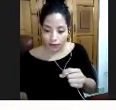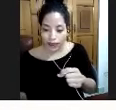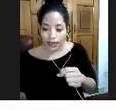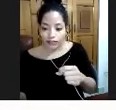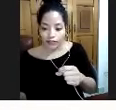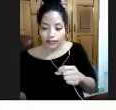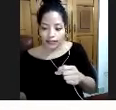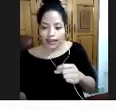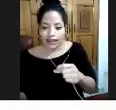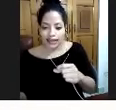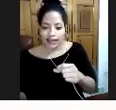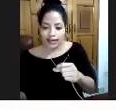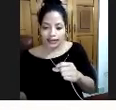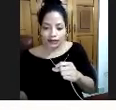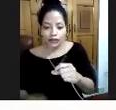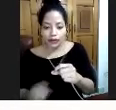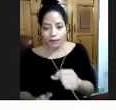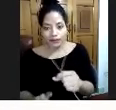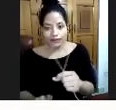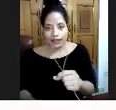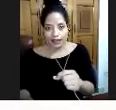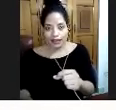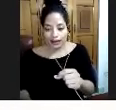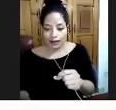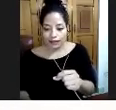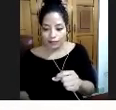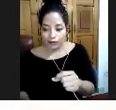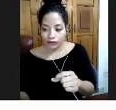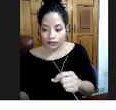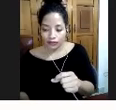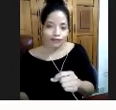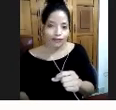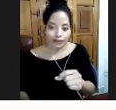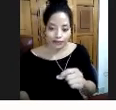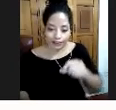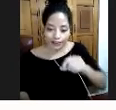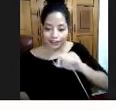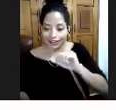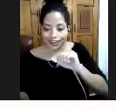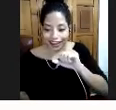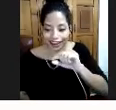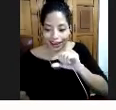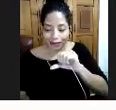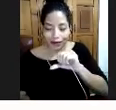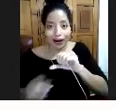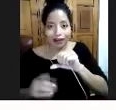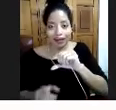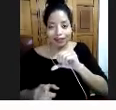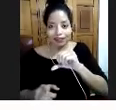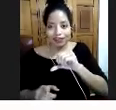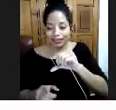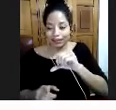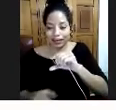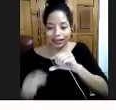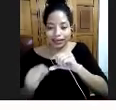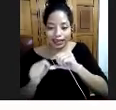¿no? Entonces, la reunión pasada hablábamos, que fue el miércoles, pero hablábamos